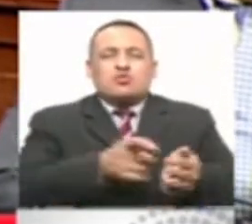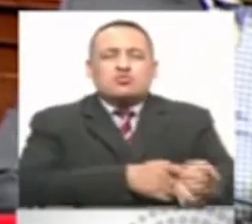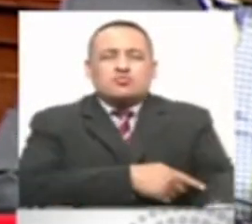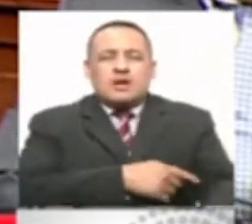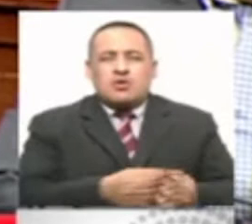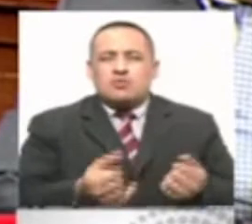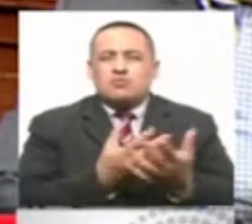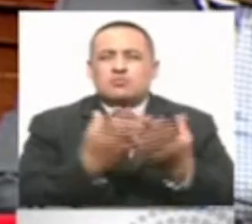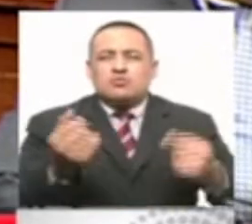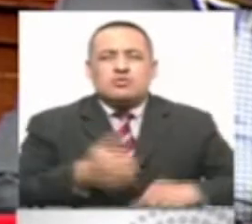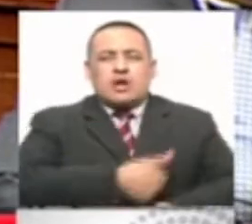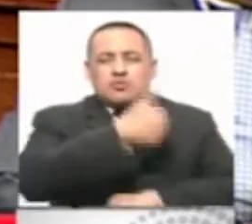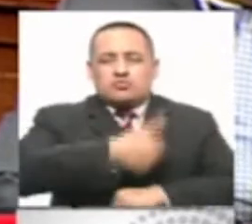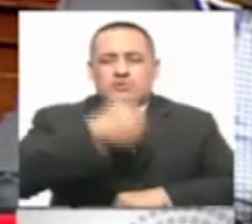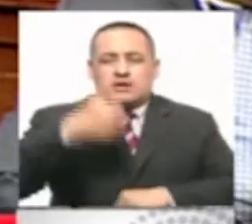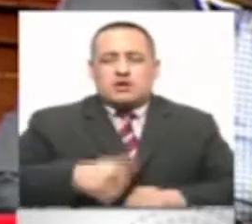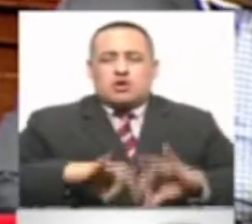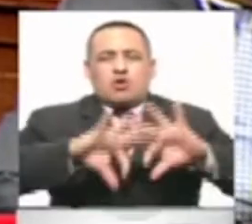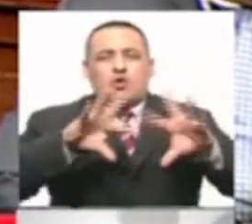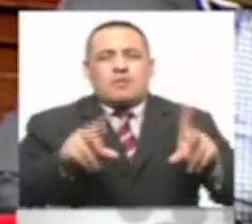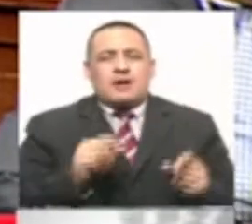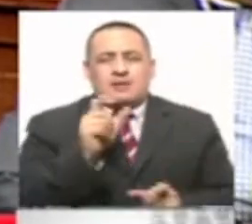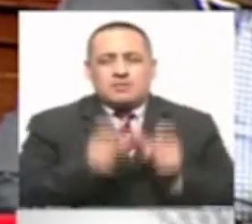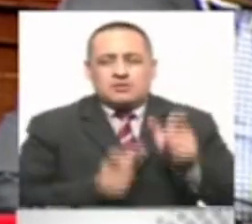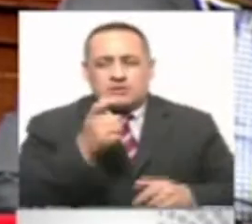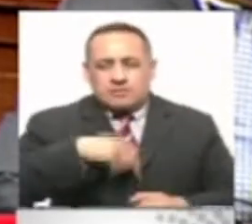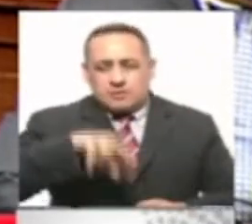las autoridades de robar al pueblo?